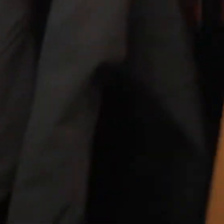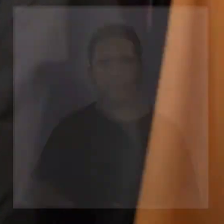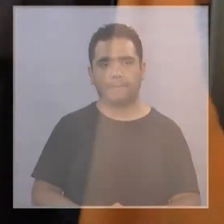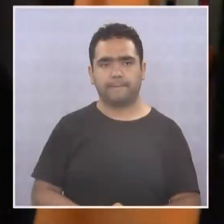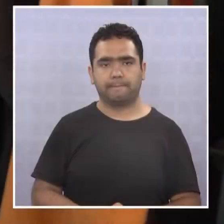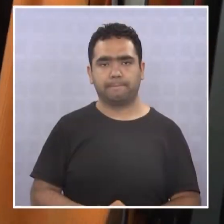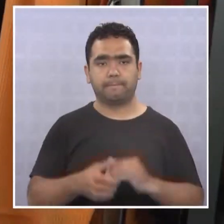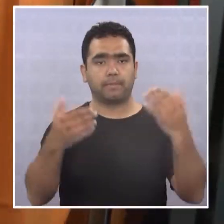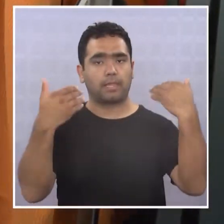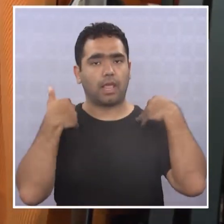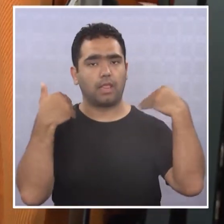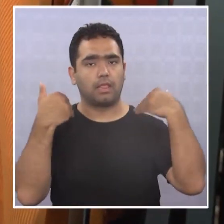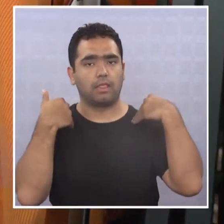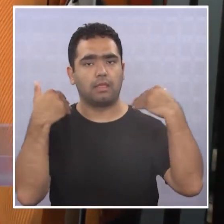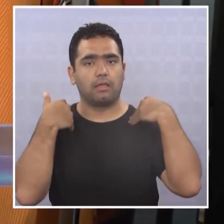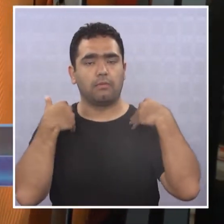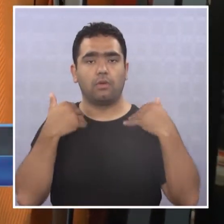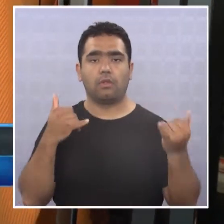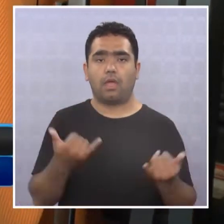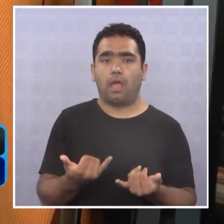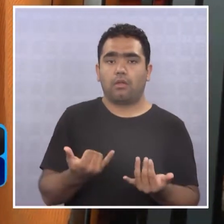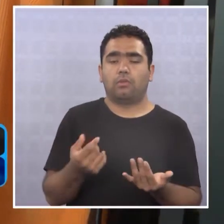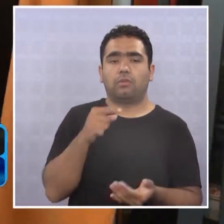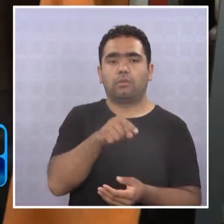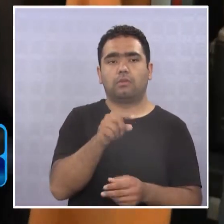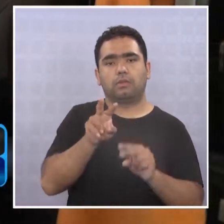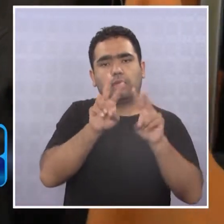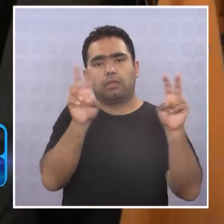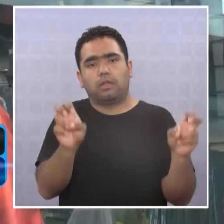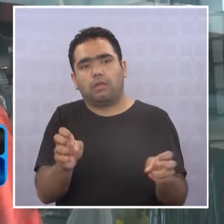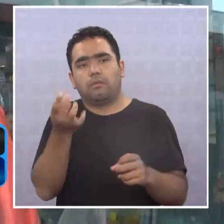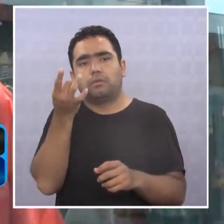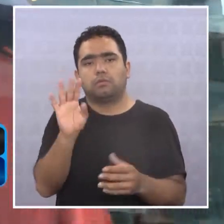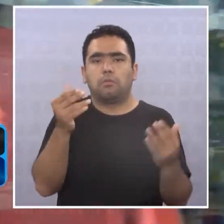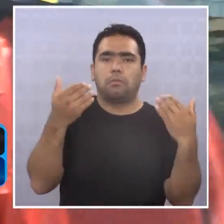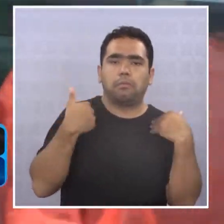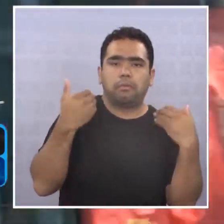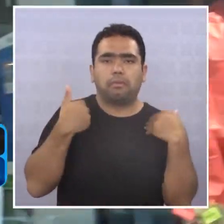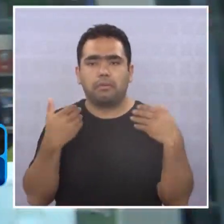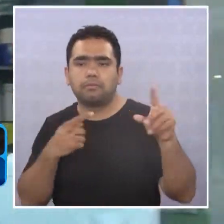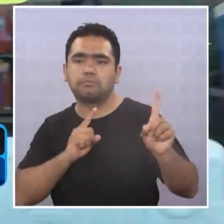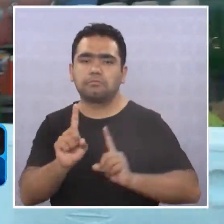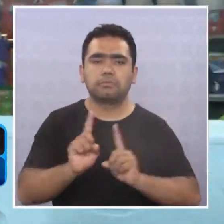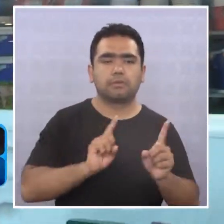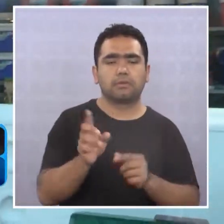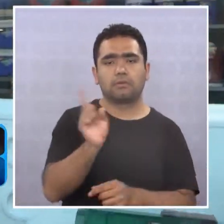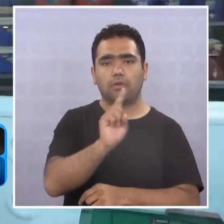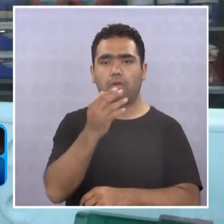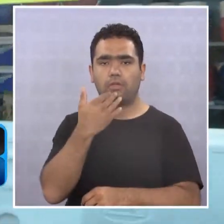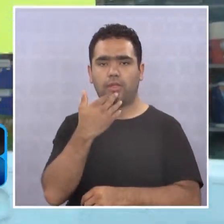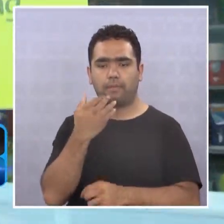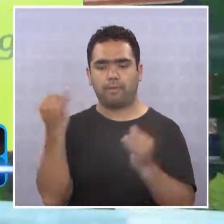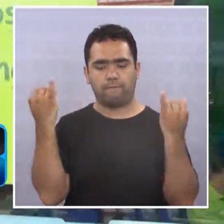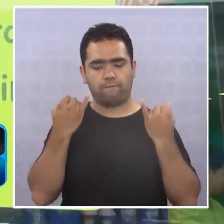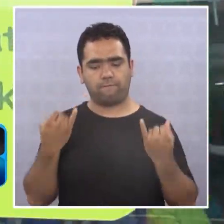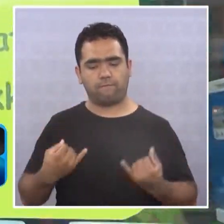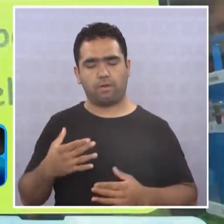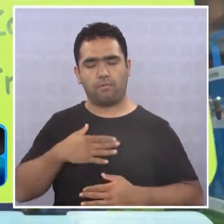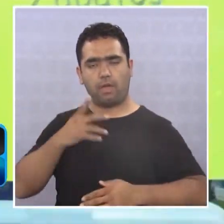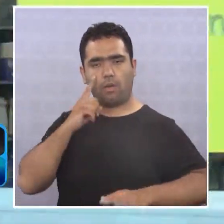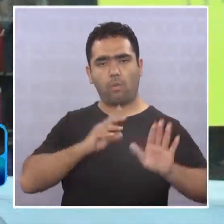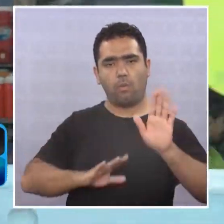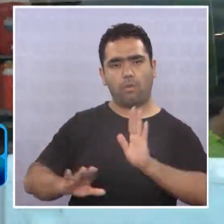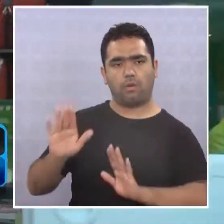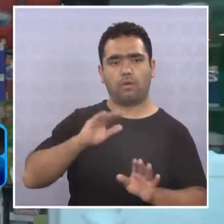hacer deporte en la actualidad no es sólo un tema de destreza y entrenamiento sino también de estilo y protección hoy